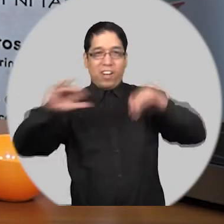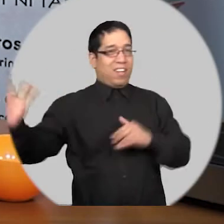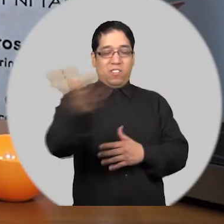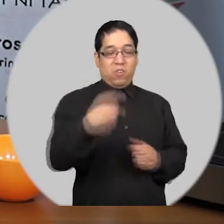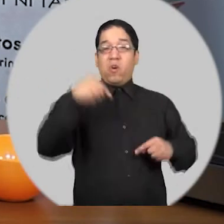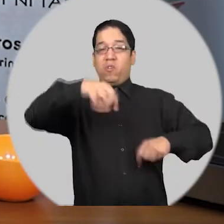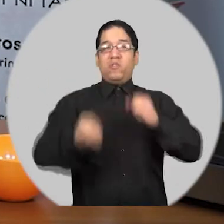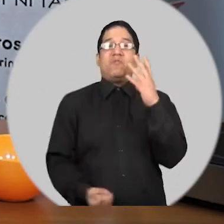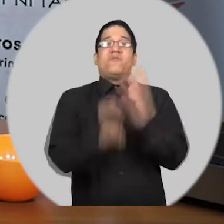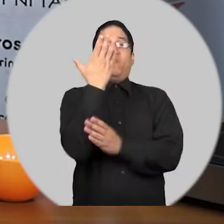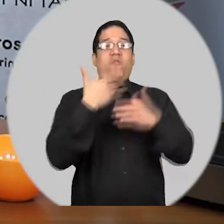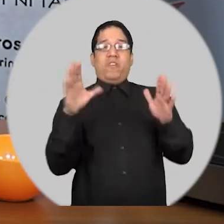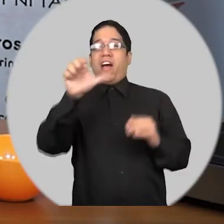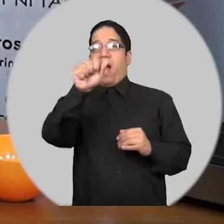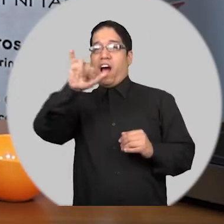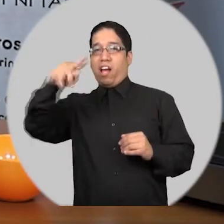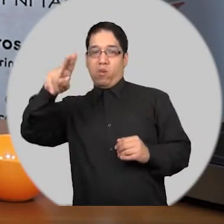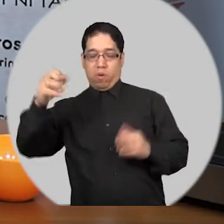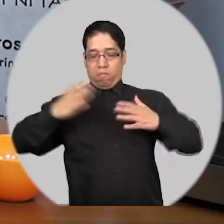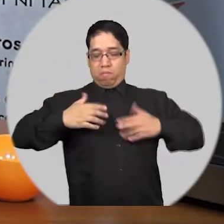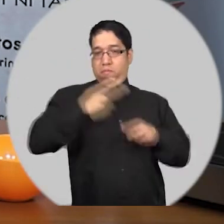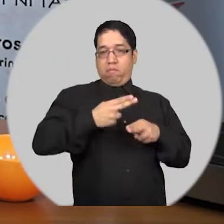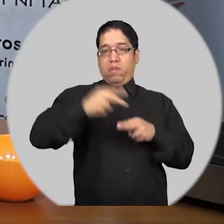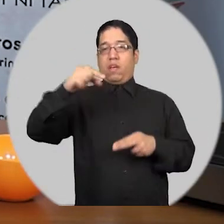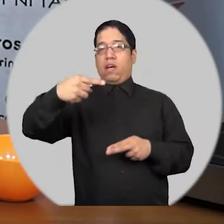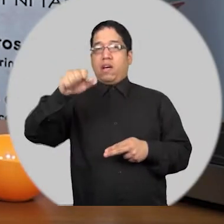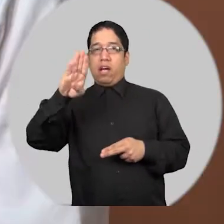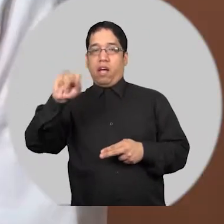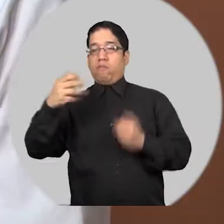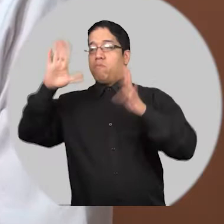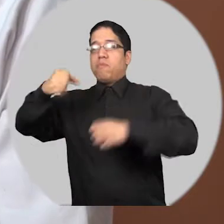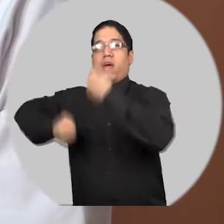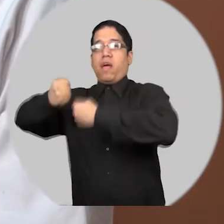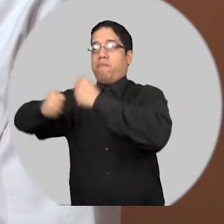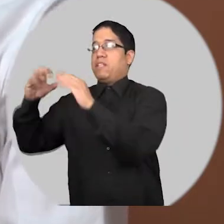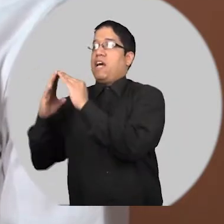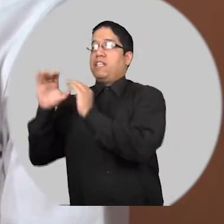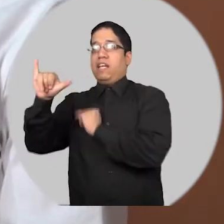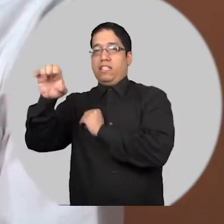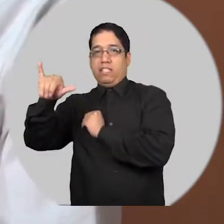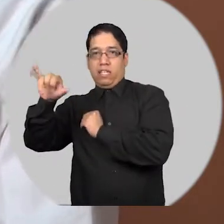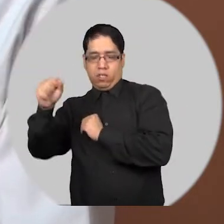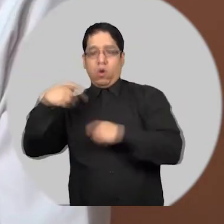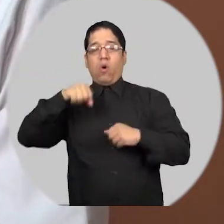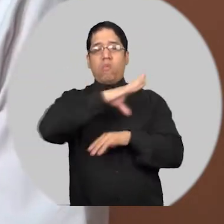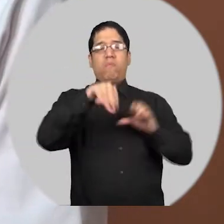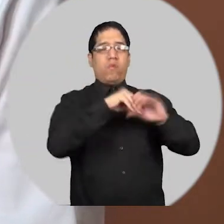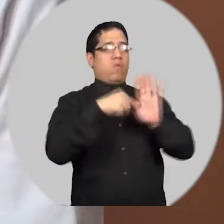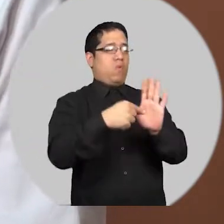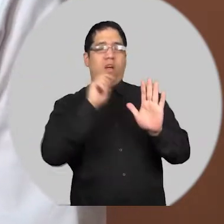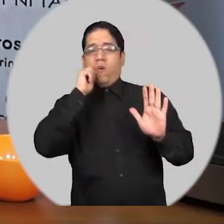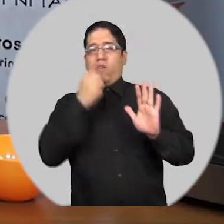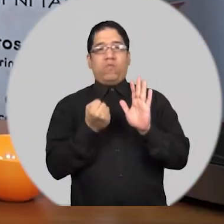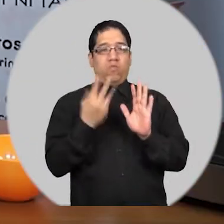Hola a todos, estamos en una nueva edición de IQA. Mi nombre es Gaby Miers, de la casita de Yeya. Hoy te traigo un producto